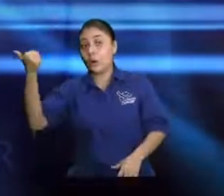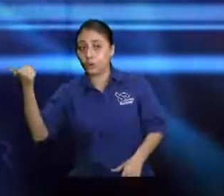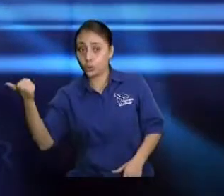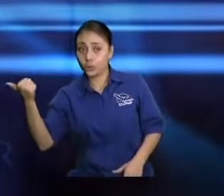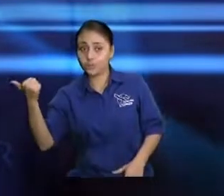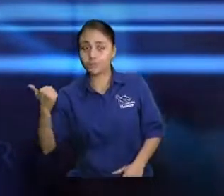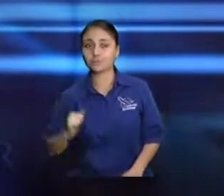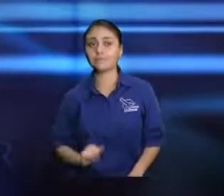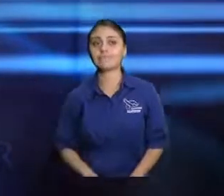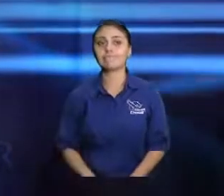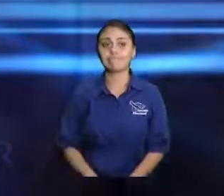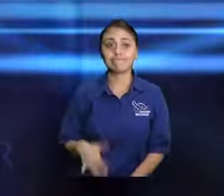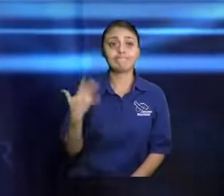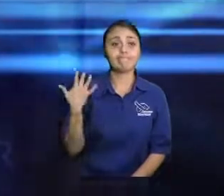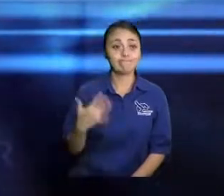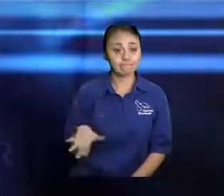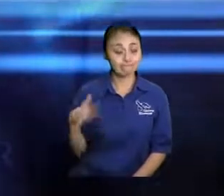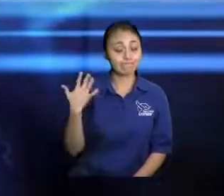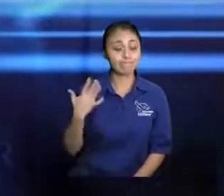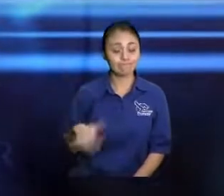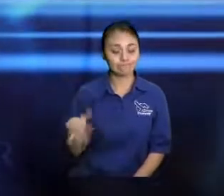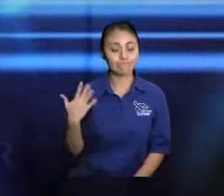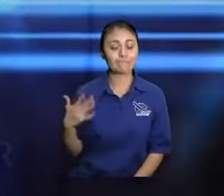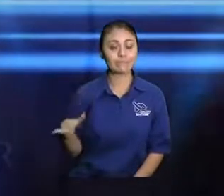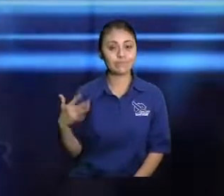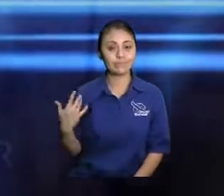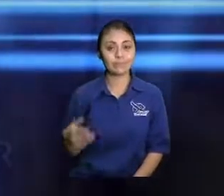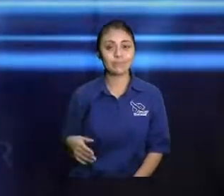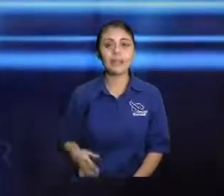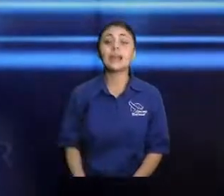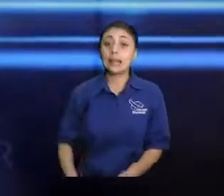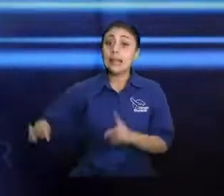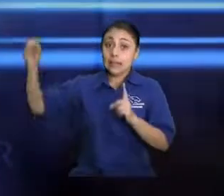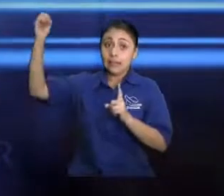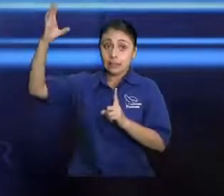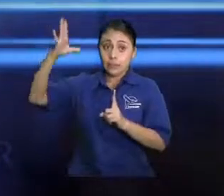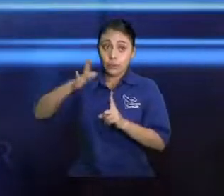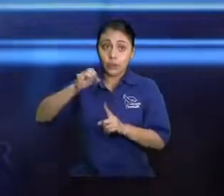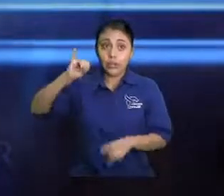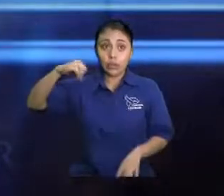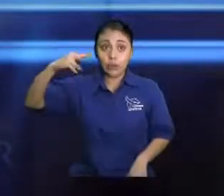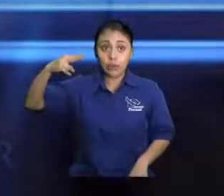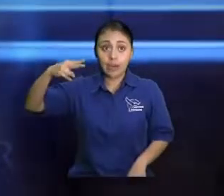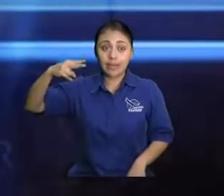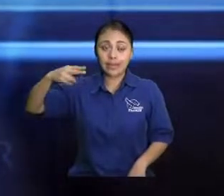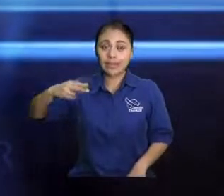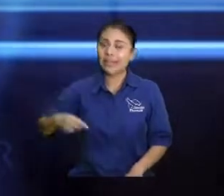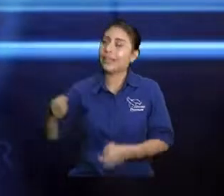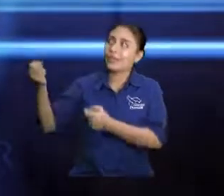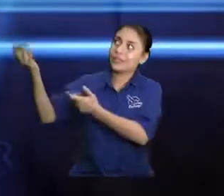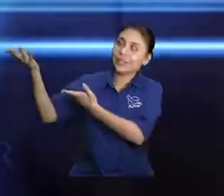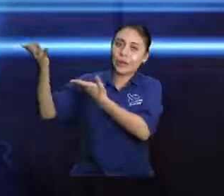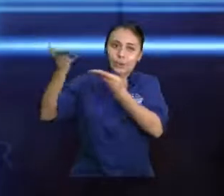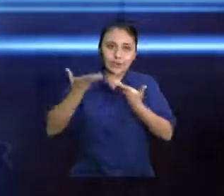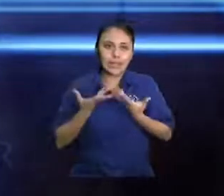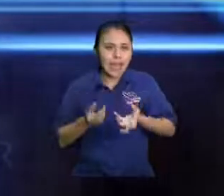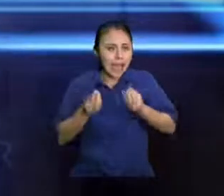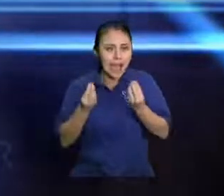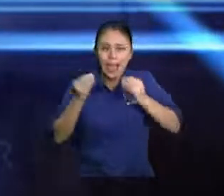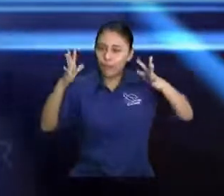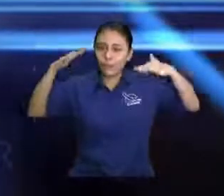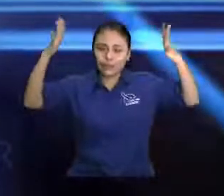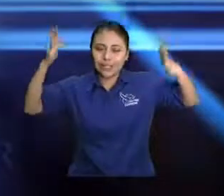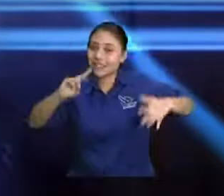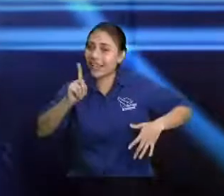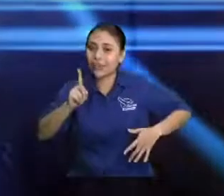Ay, hermanos, y la verdad es que la bendición de Jehová es la que enriquece y no añade con